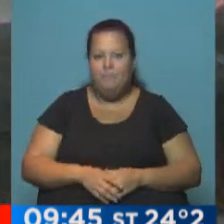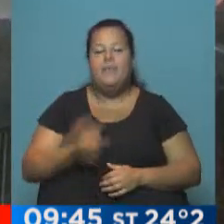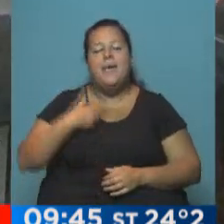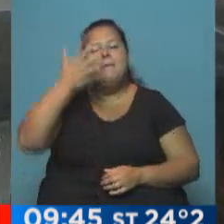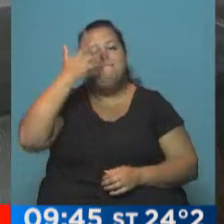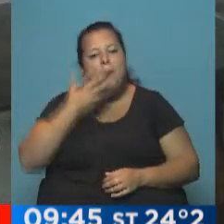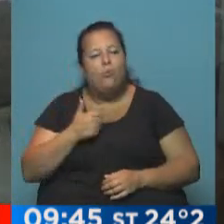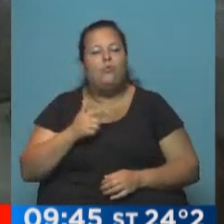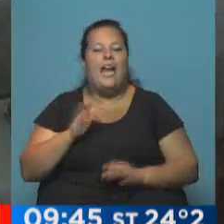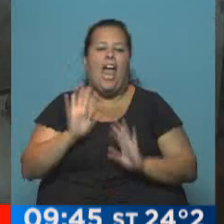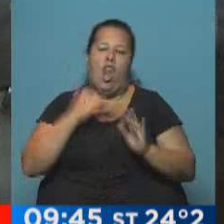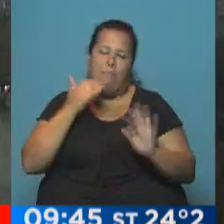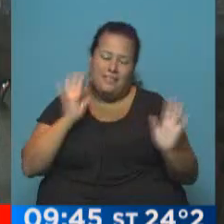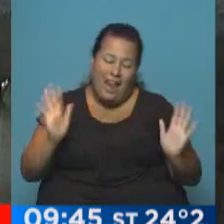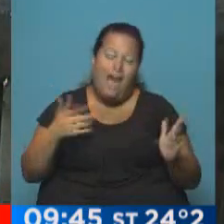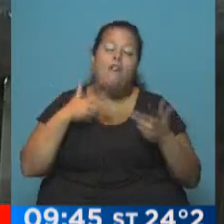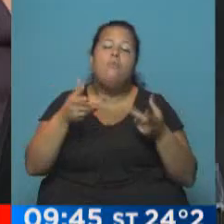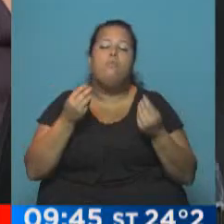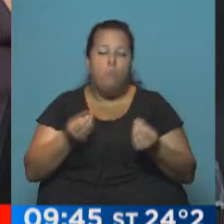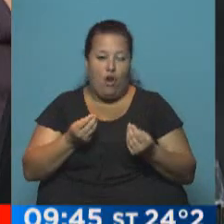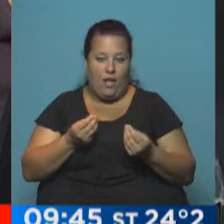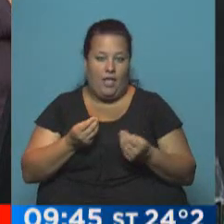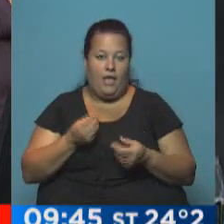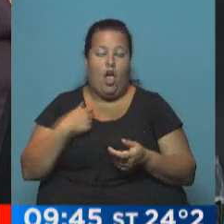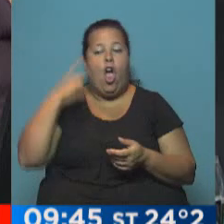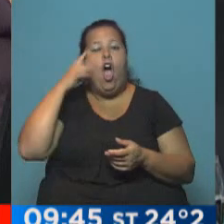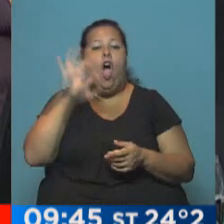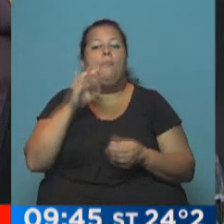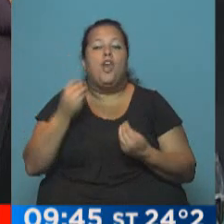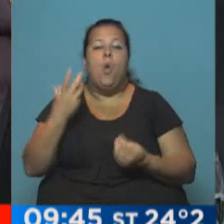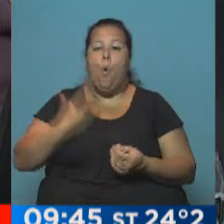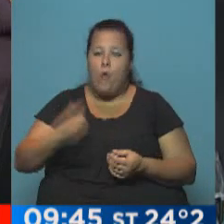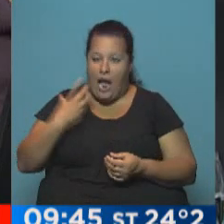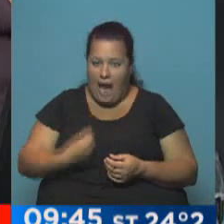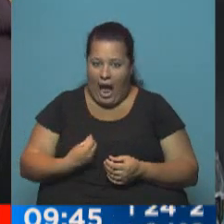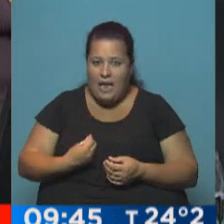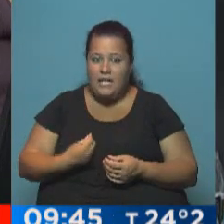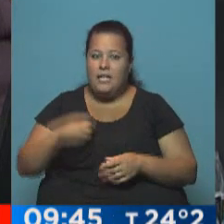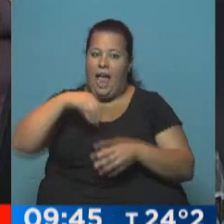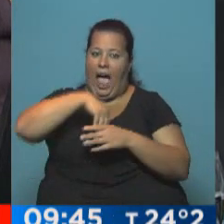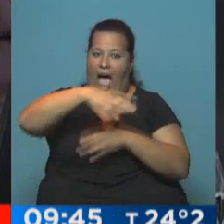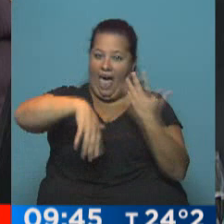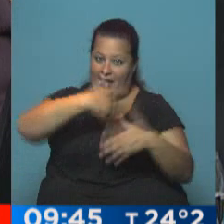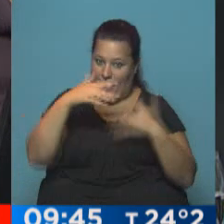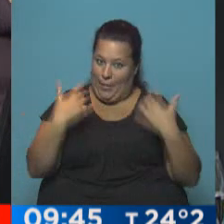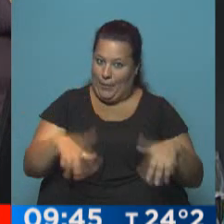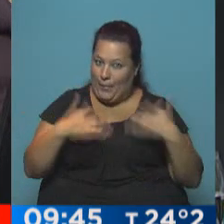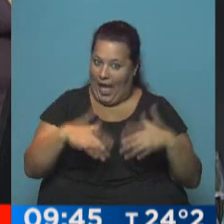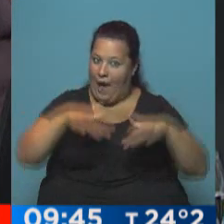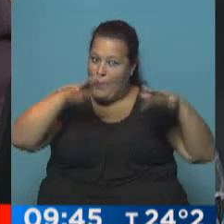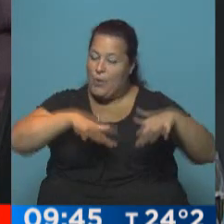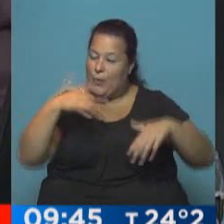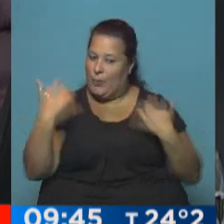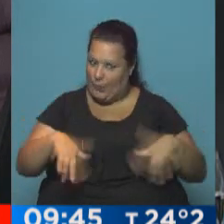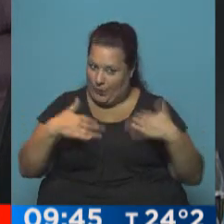gustaría que no pase absolutamente nada, y lo decimos justamente desde el punto de vista de que Huracán tiene una interna bastante brava en su barra